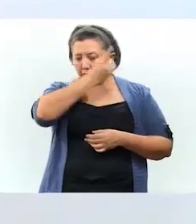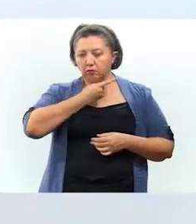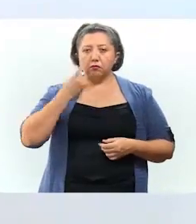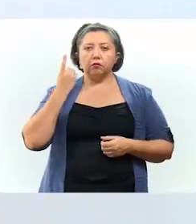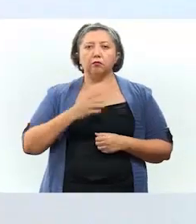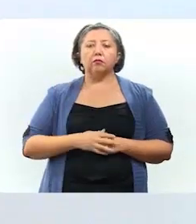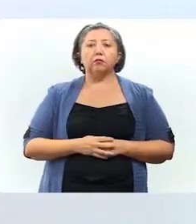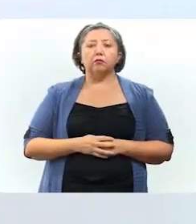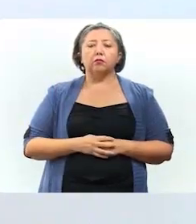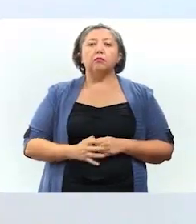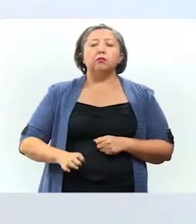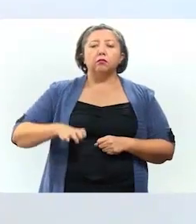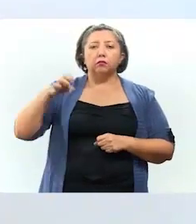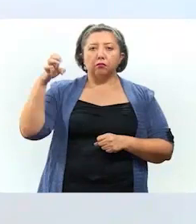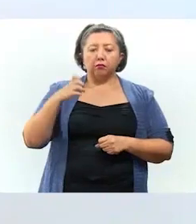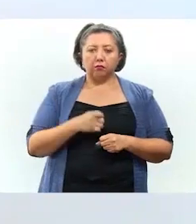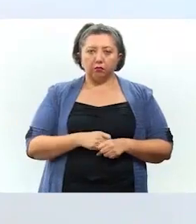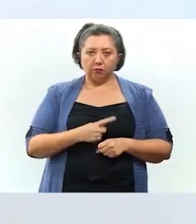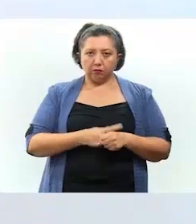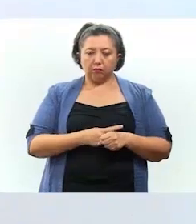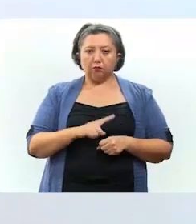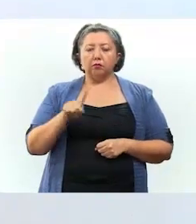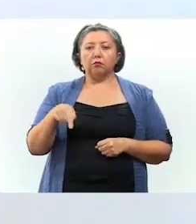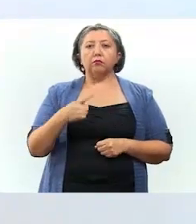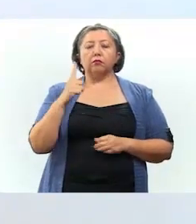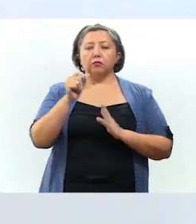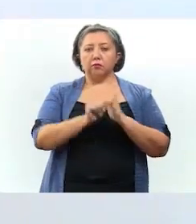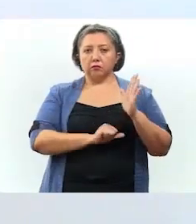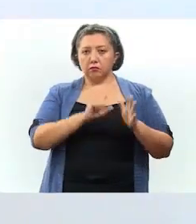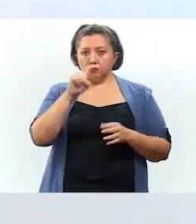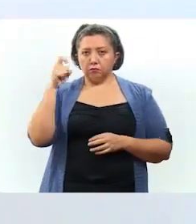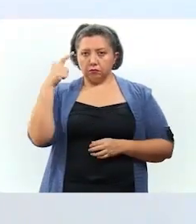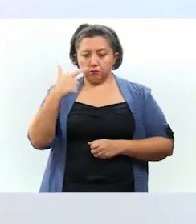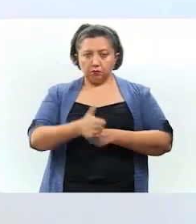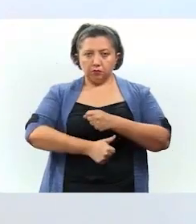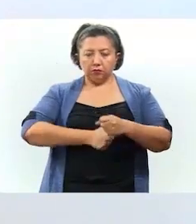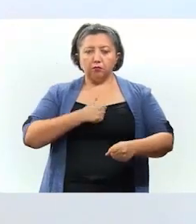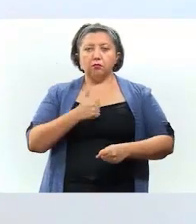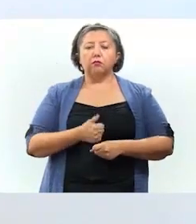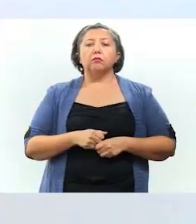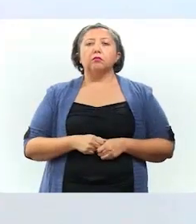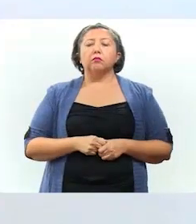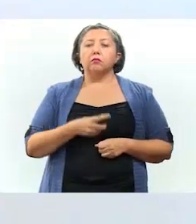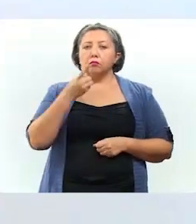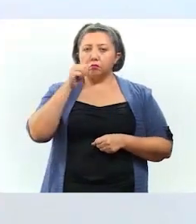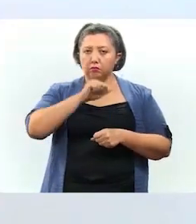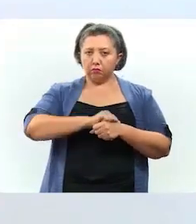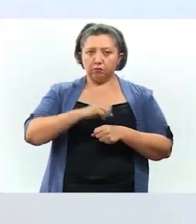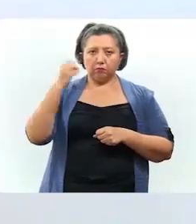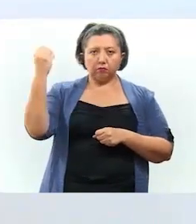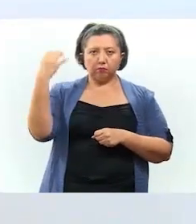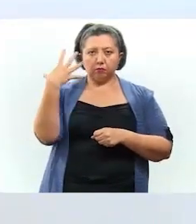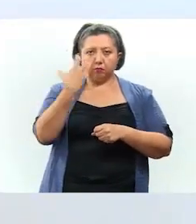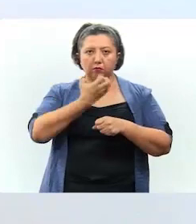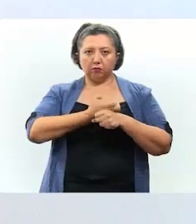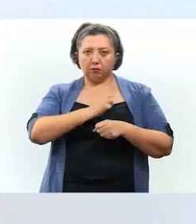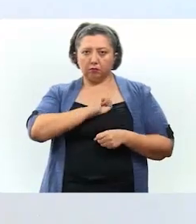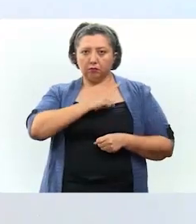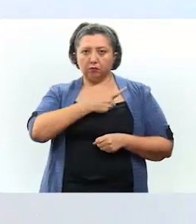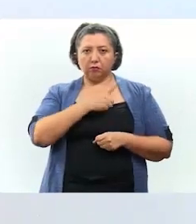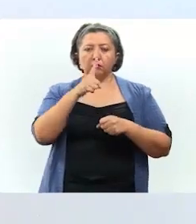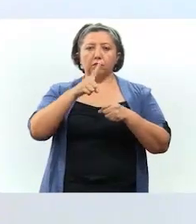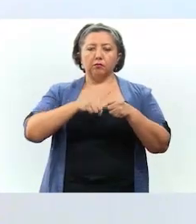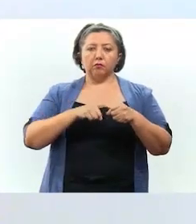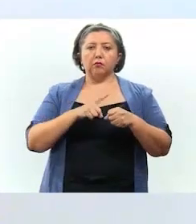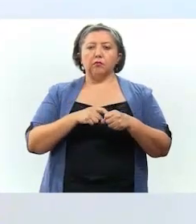la espera de diagnóstico. El rango de edad de los casos es de un mes a ciento siete años. Los indicadores semanales del semáforo